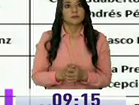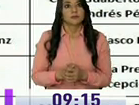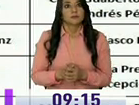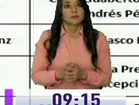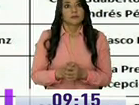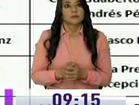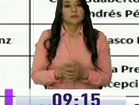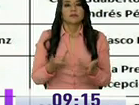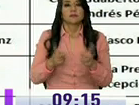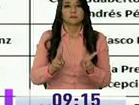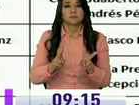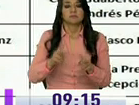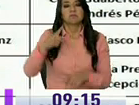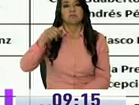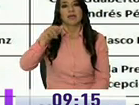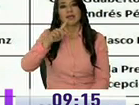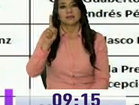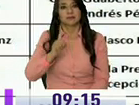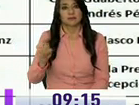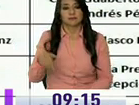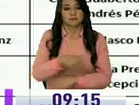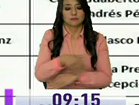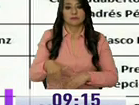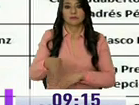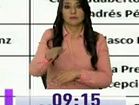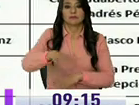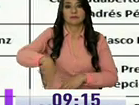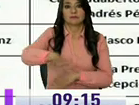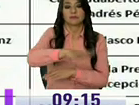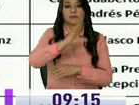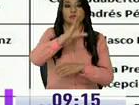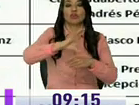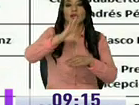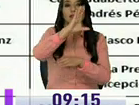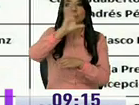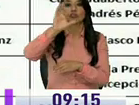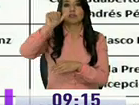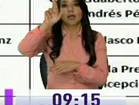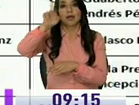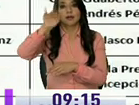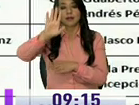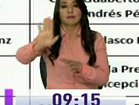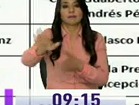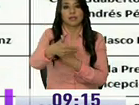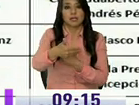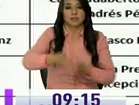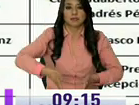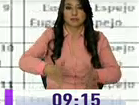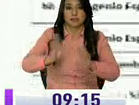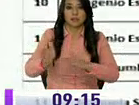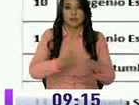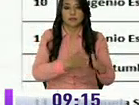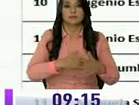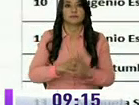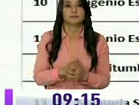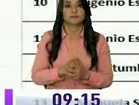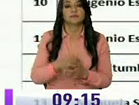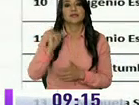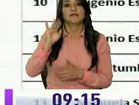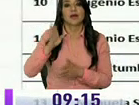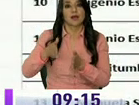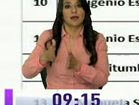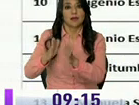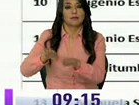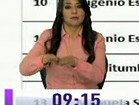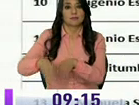Eloy Alfaro, en la calle Gualberto Pérez y Andrés Pérez, sector Colegio Tarqui, se reporta cierre de vías. Avenida Velasco